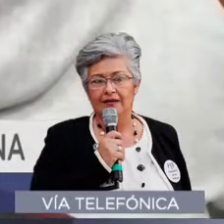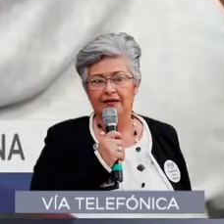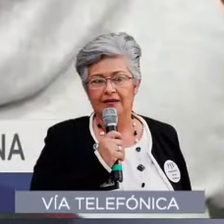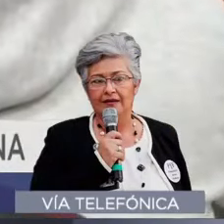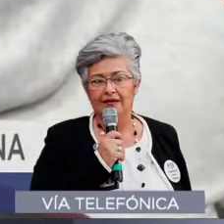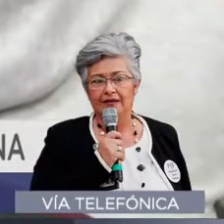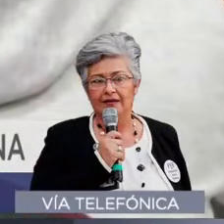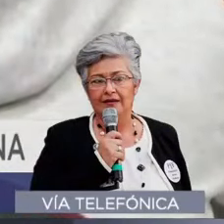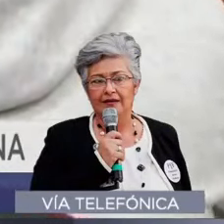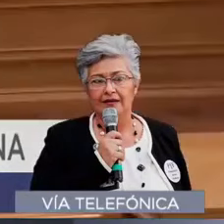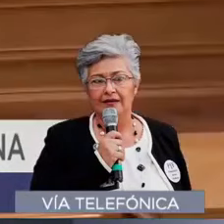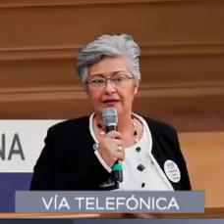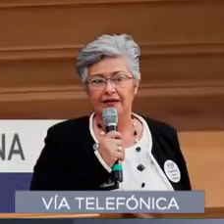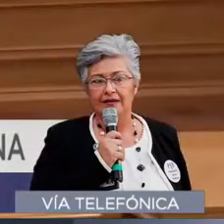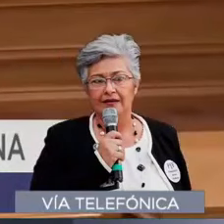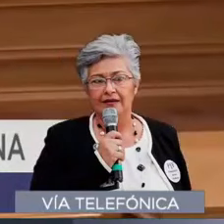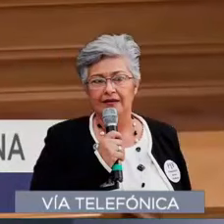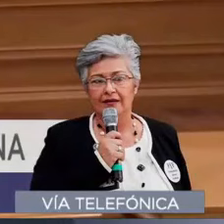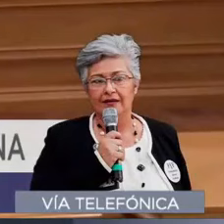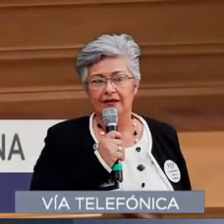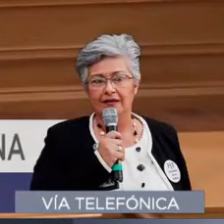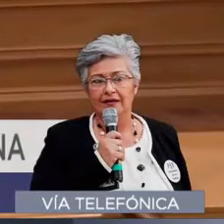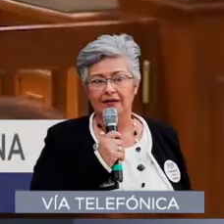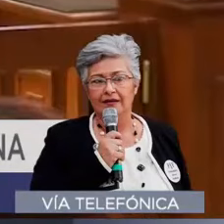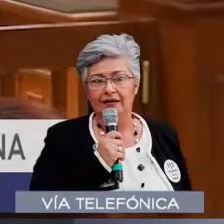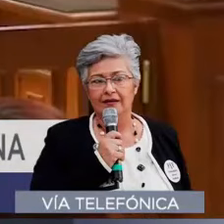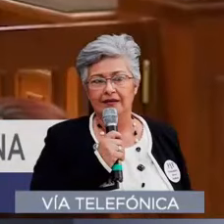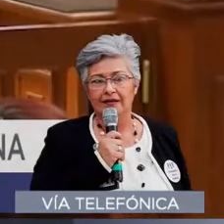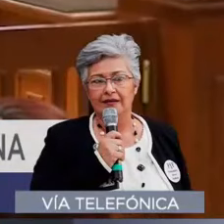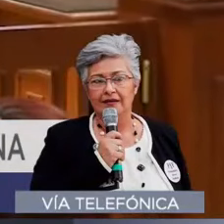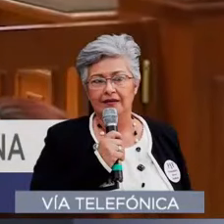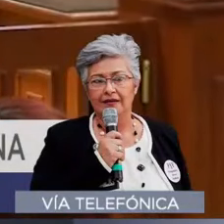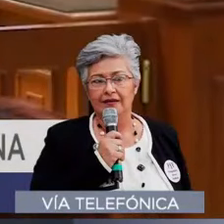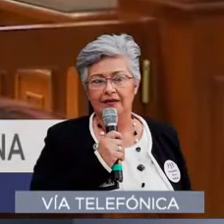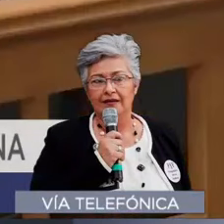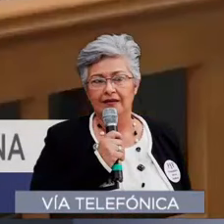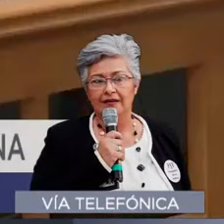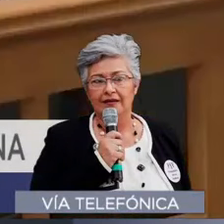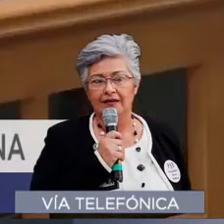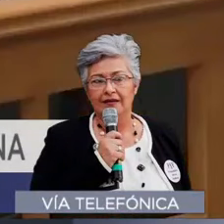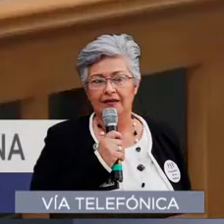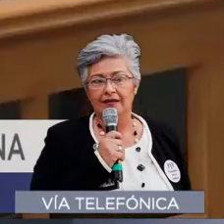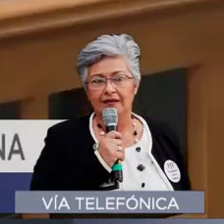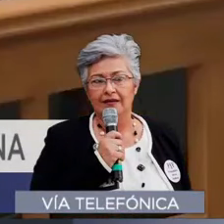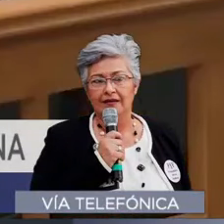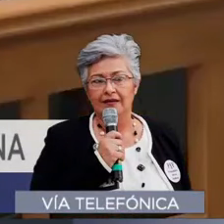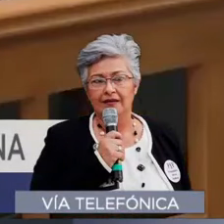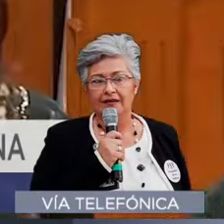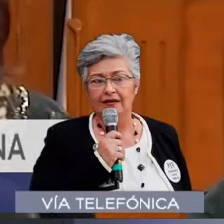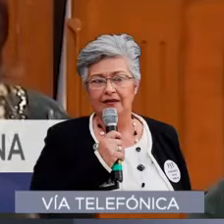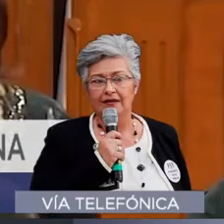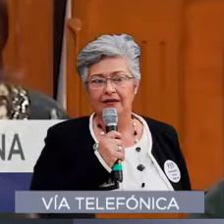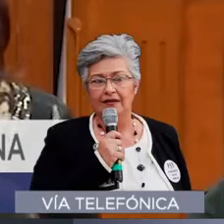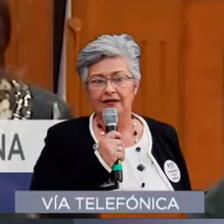que haya una actitud reflexiva por parte de los diputados, inclusive de la siguiente